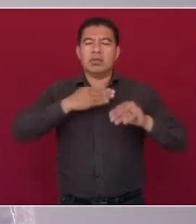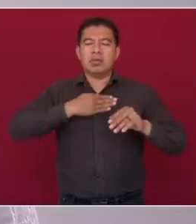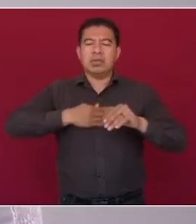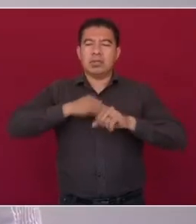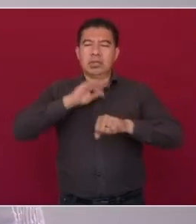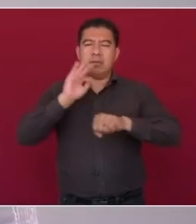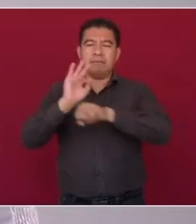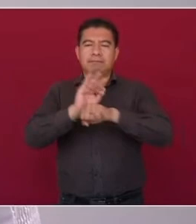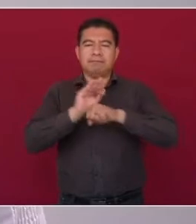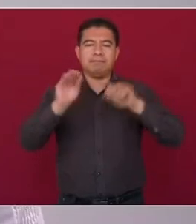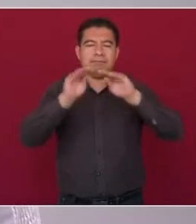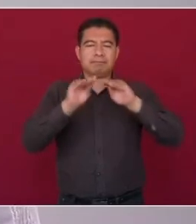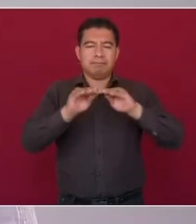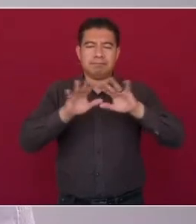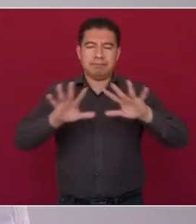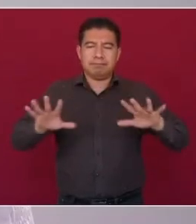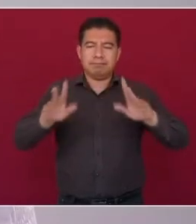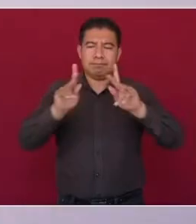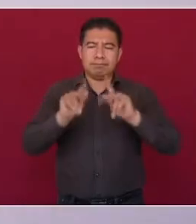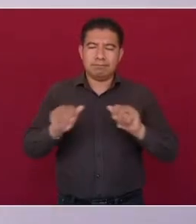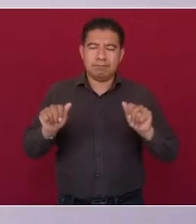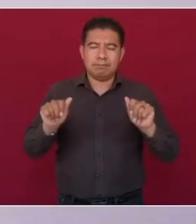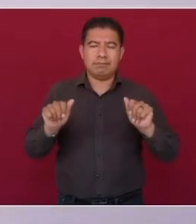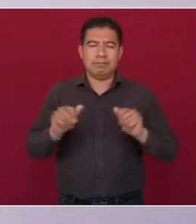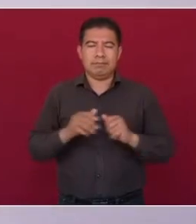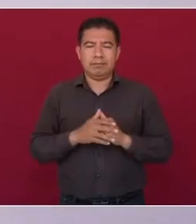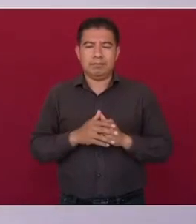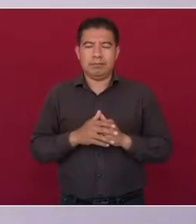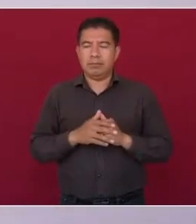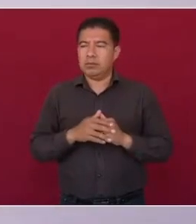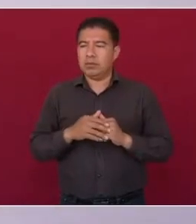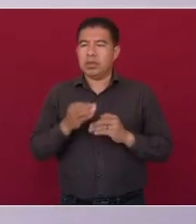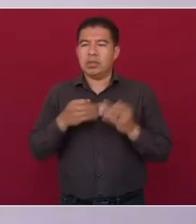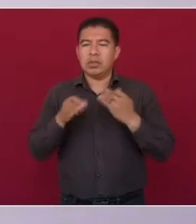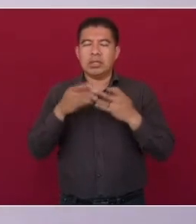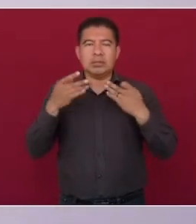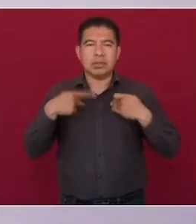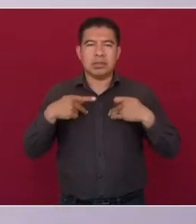Si se garantiza el bienestar de la mayoría del pueblo,